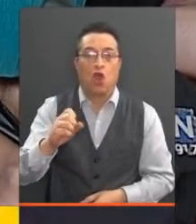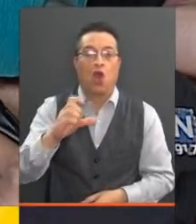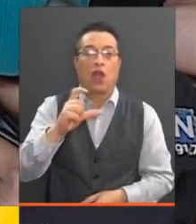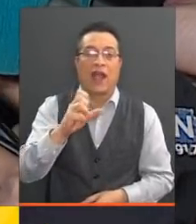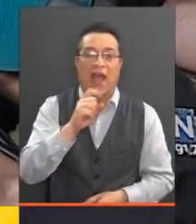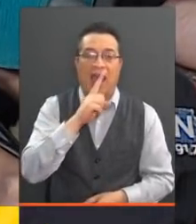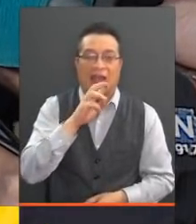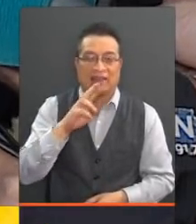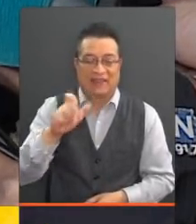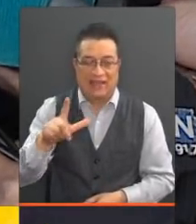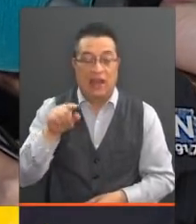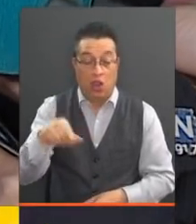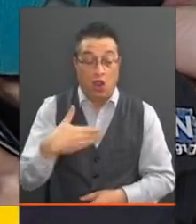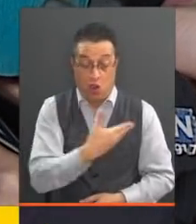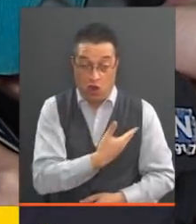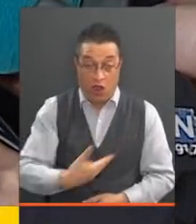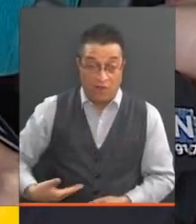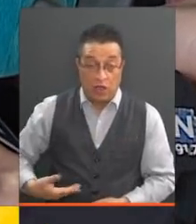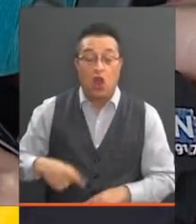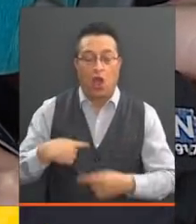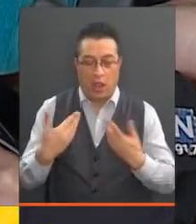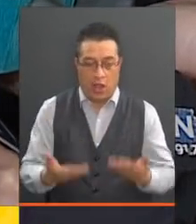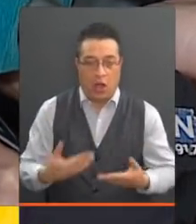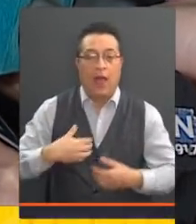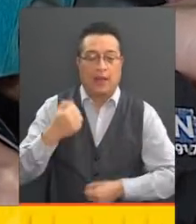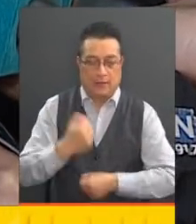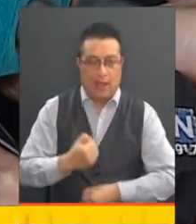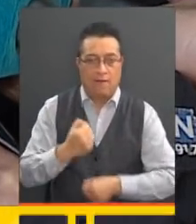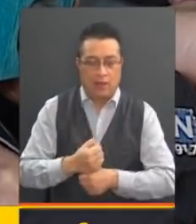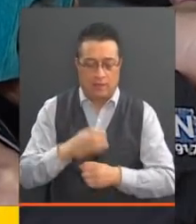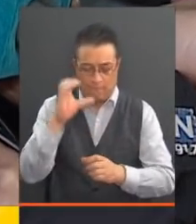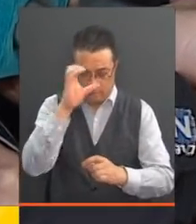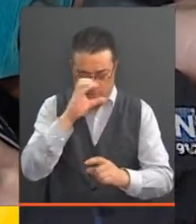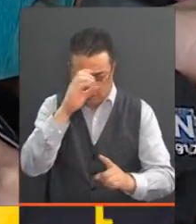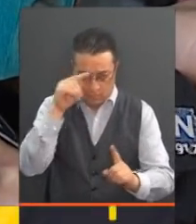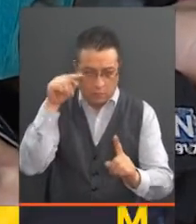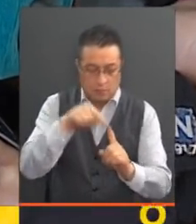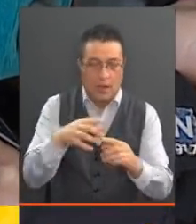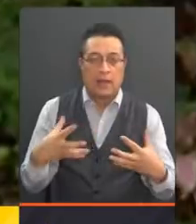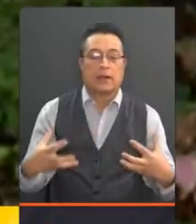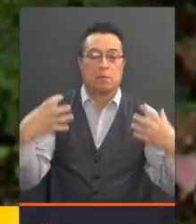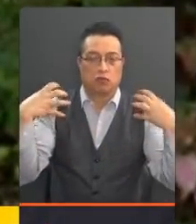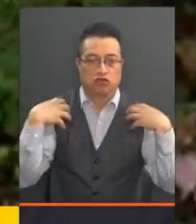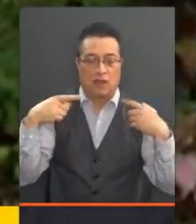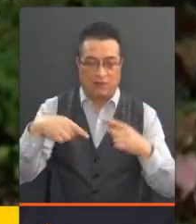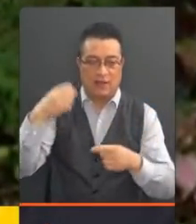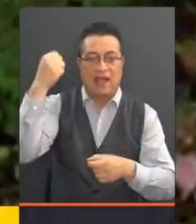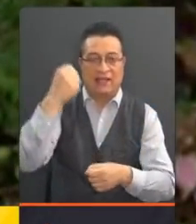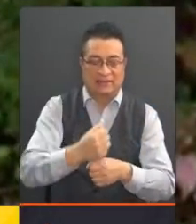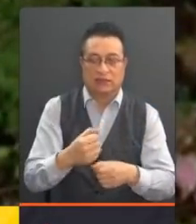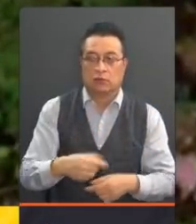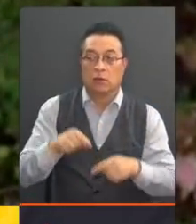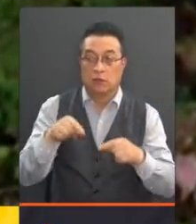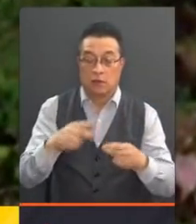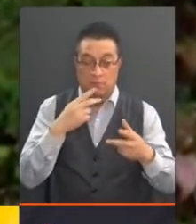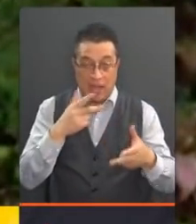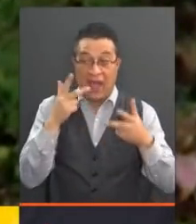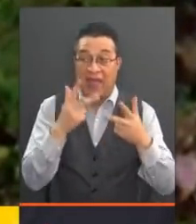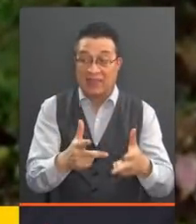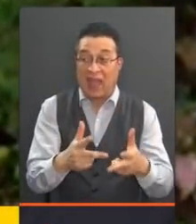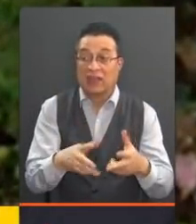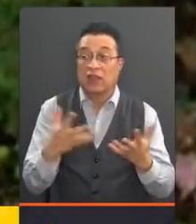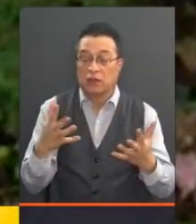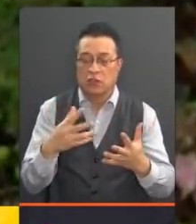Nuestro gobierno está trabajando por encontrar a los responsables de este homicidio. Ha sido un ataque a leve, a